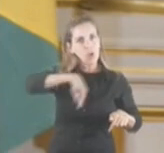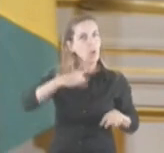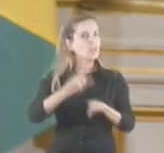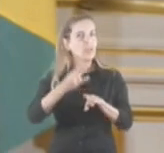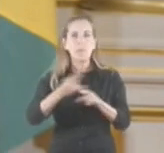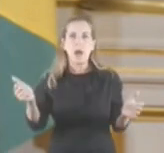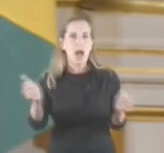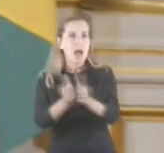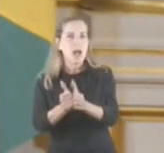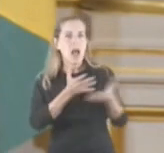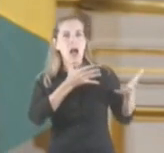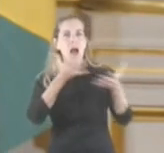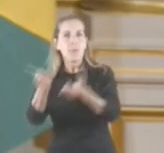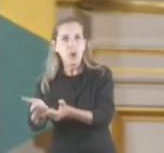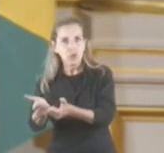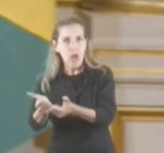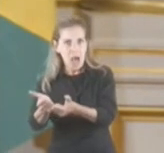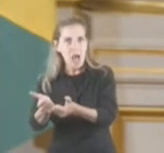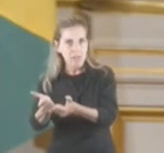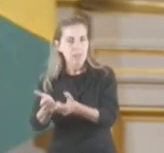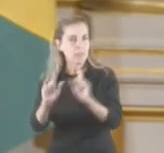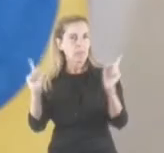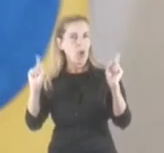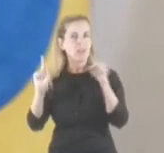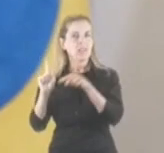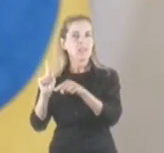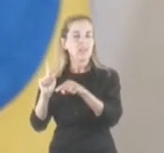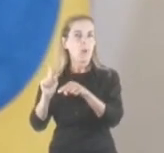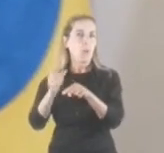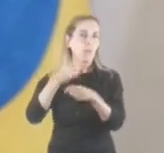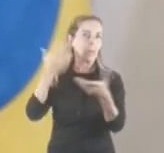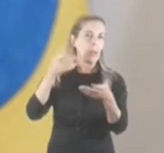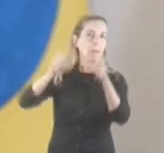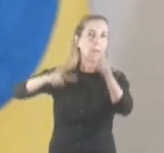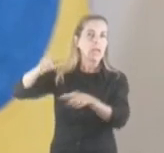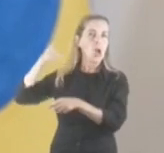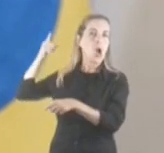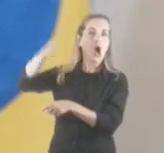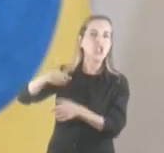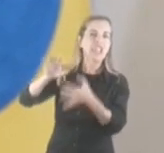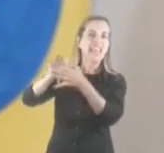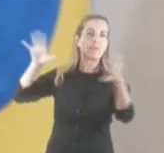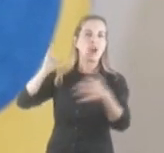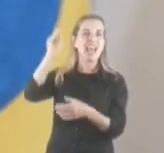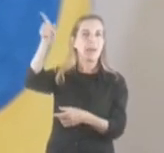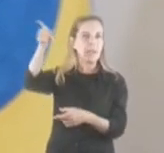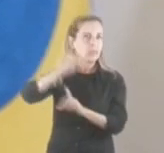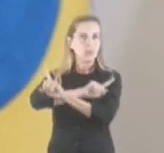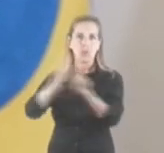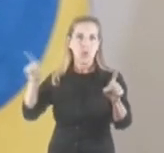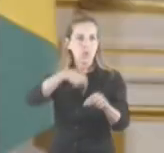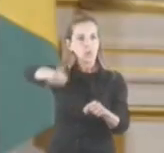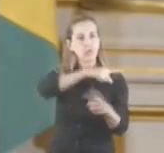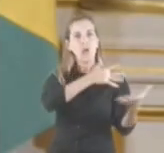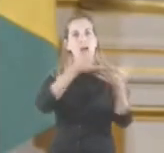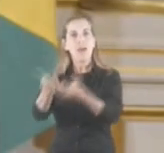a tu lado y no vamos a dejar que ningún delirante ataque a la democracia y a las instituciones de Brasil. Quero que você